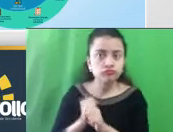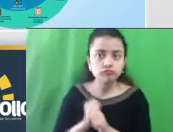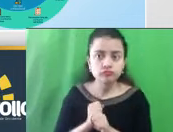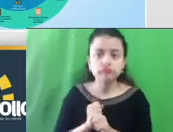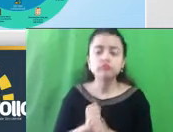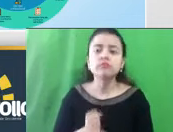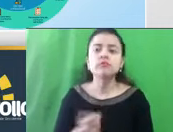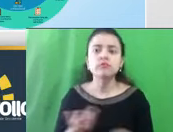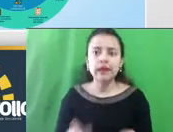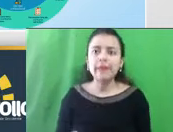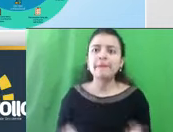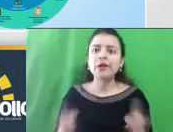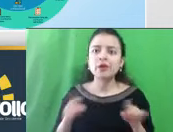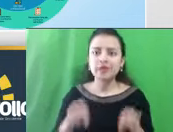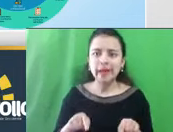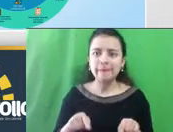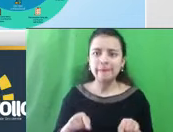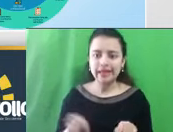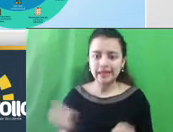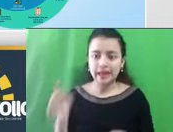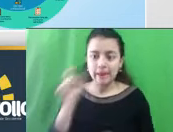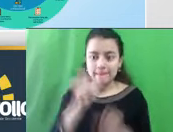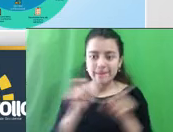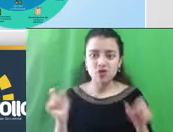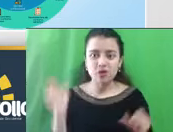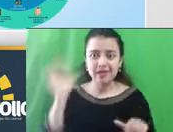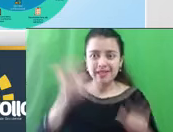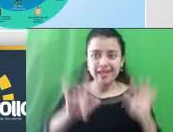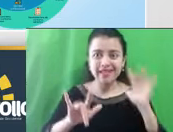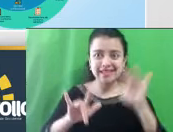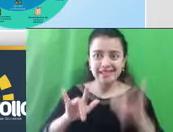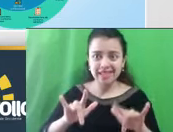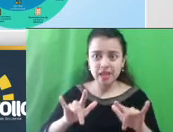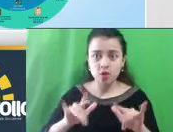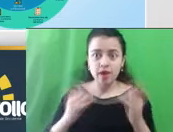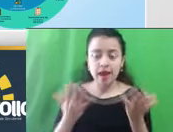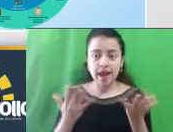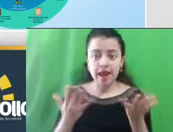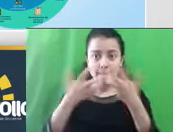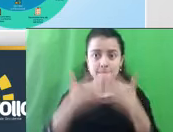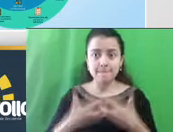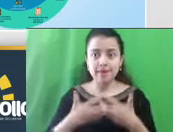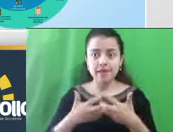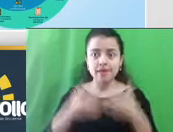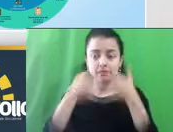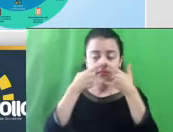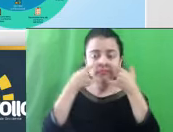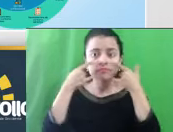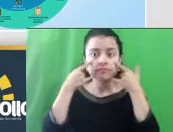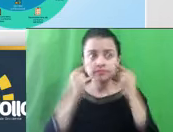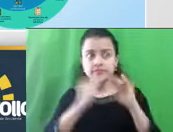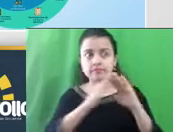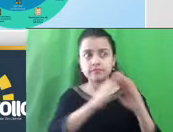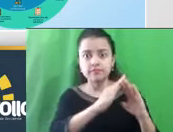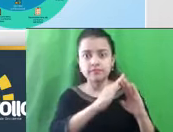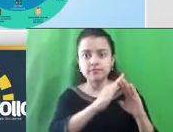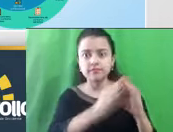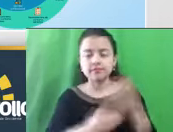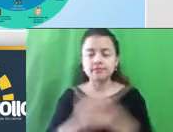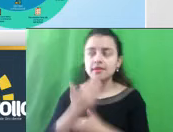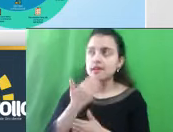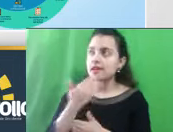implementación de medidas de prevención y de mitigación del COVID. Gracias a Dios, en la empresa no hemos sufrido casos